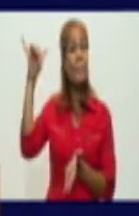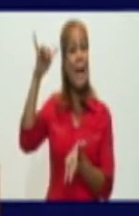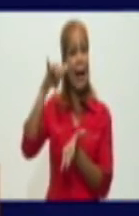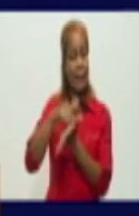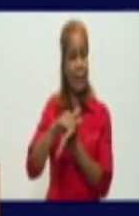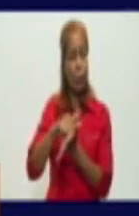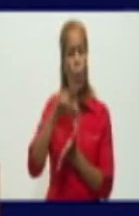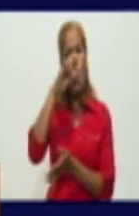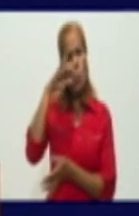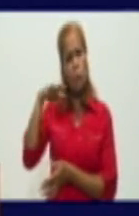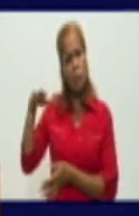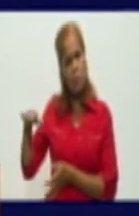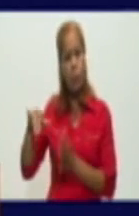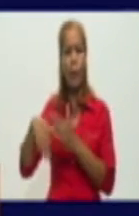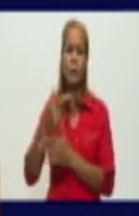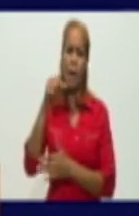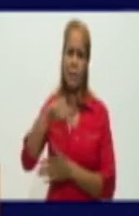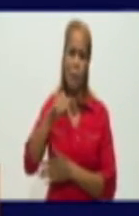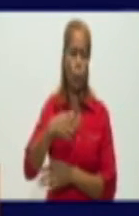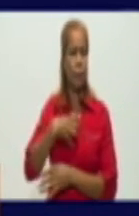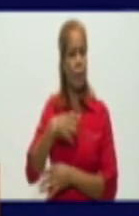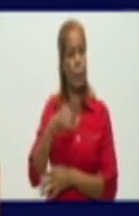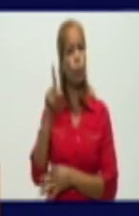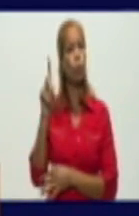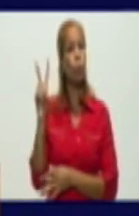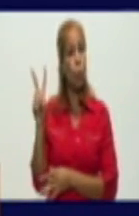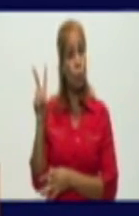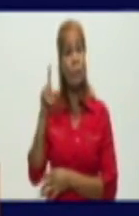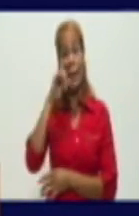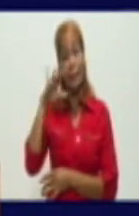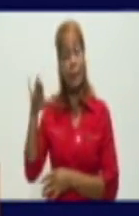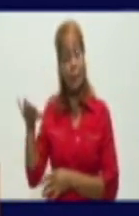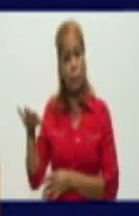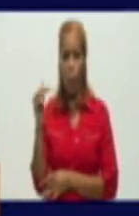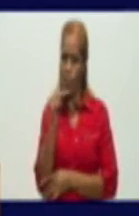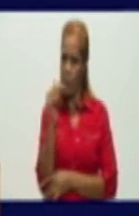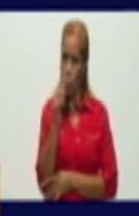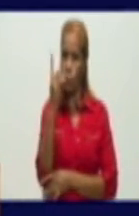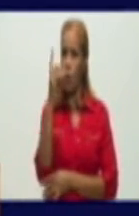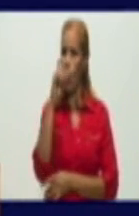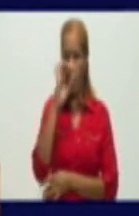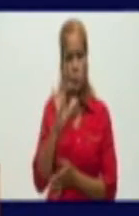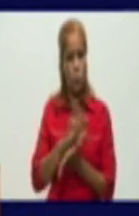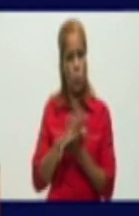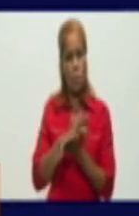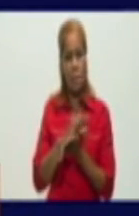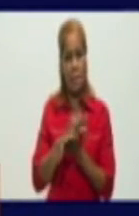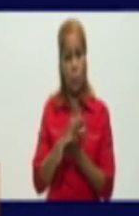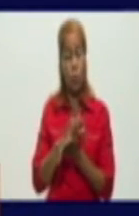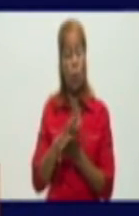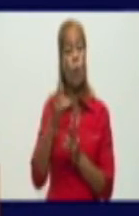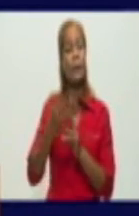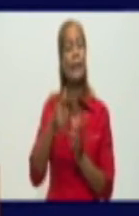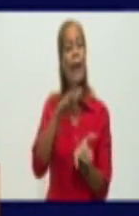edad pediátrica, en el día de hoy tuvimos 12 pacientes, ninguno menor de un año afortunadamente, y ya